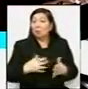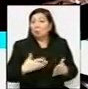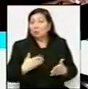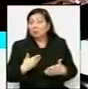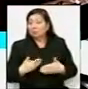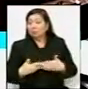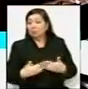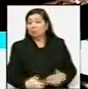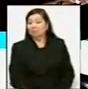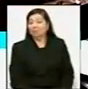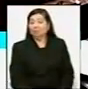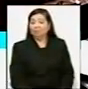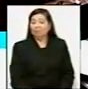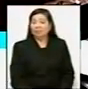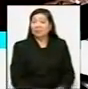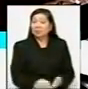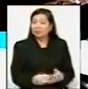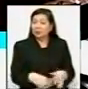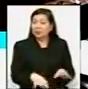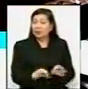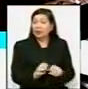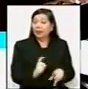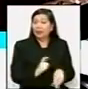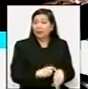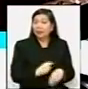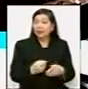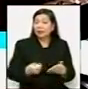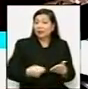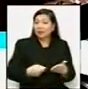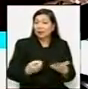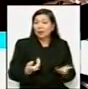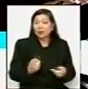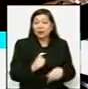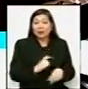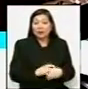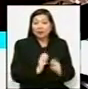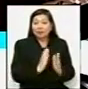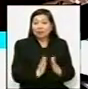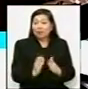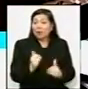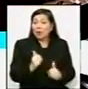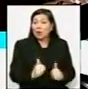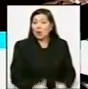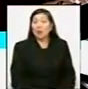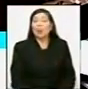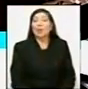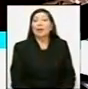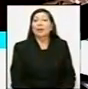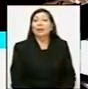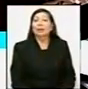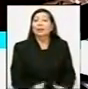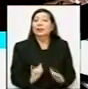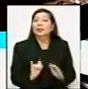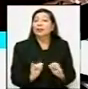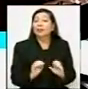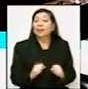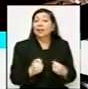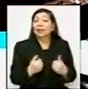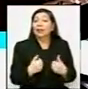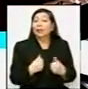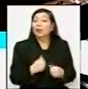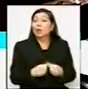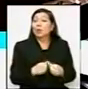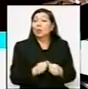fluctuar. Entonces, lo importante es, al momento de tu inscripción y a un momento determinado en el cual digas, oye, estás habilitado, sí, tienes el